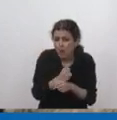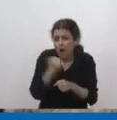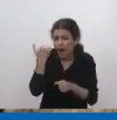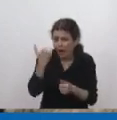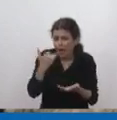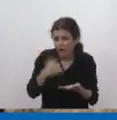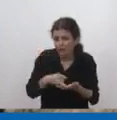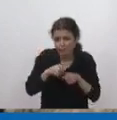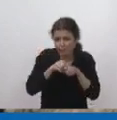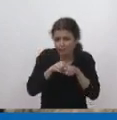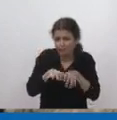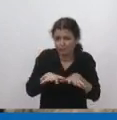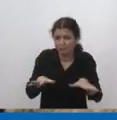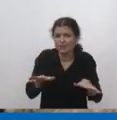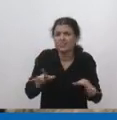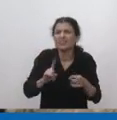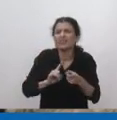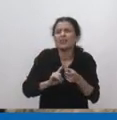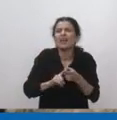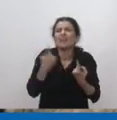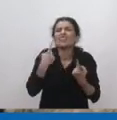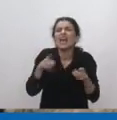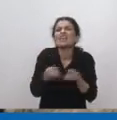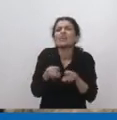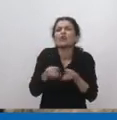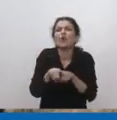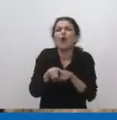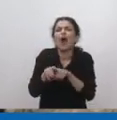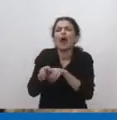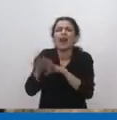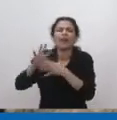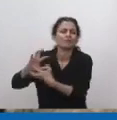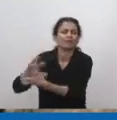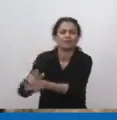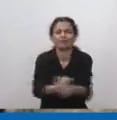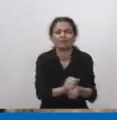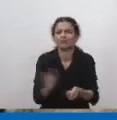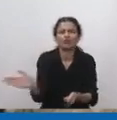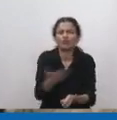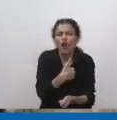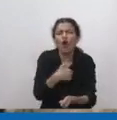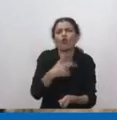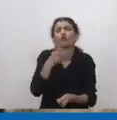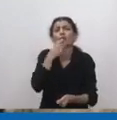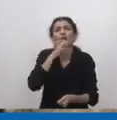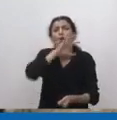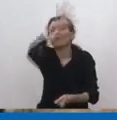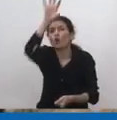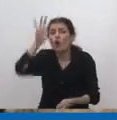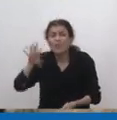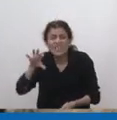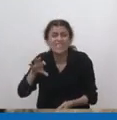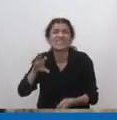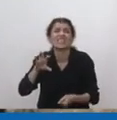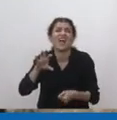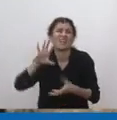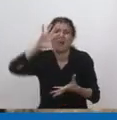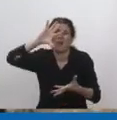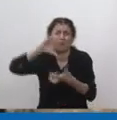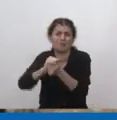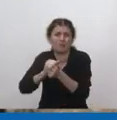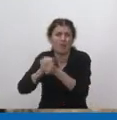no de manera igualitaria a todas las regiones de la